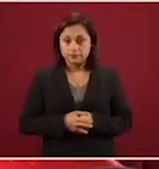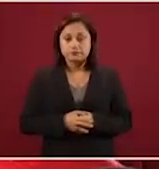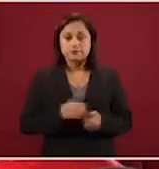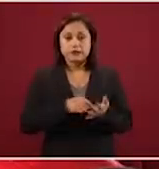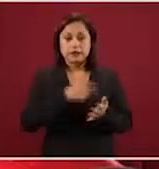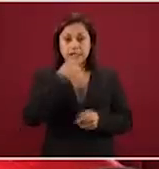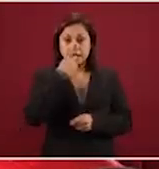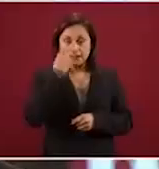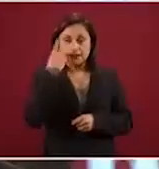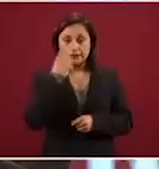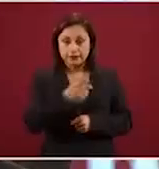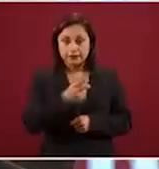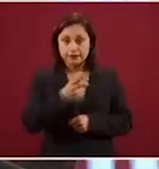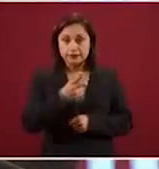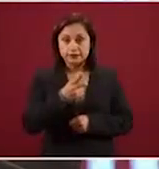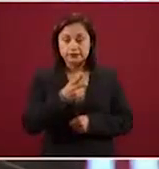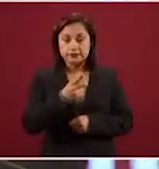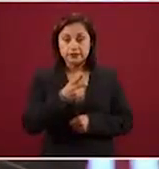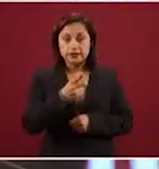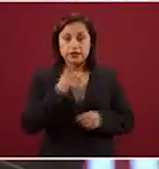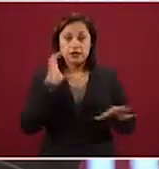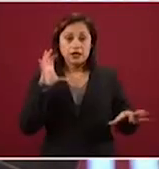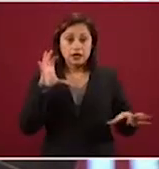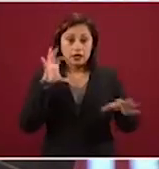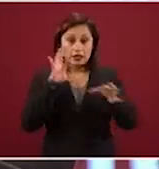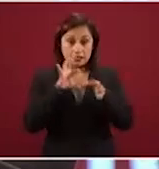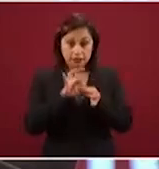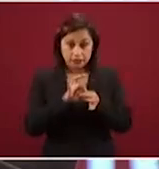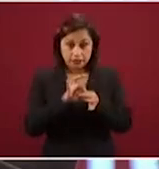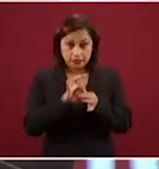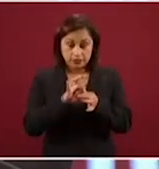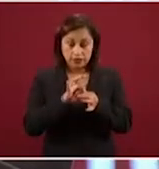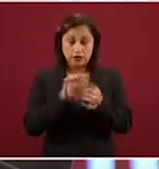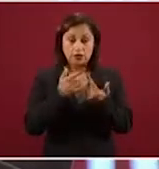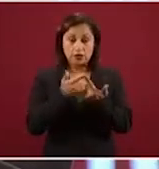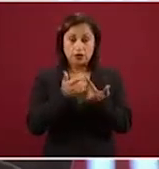establecer relación con